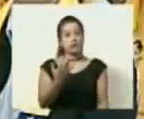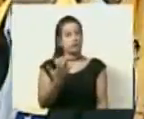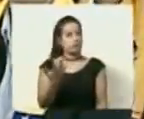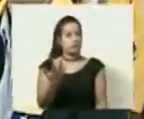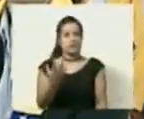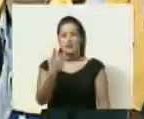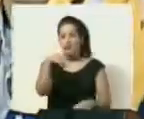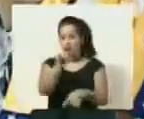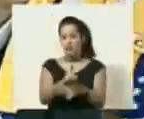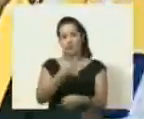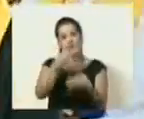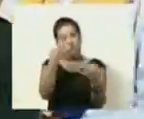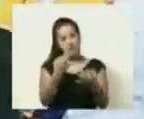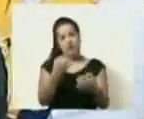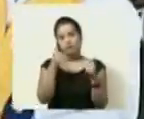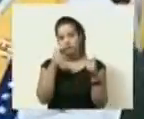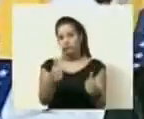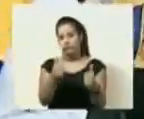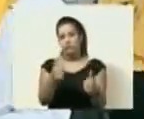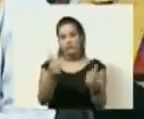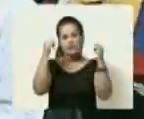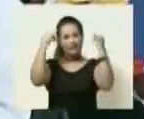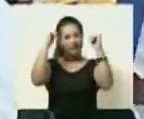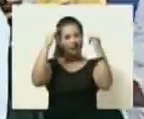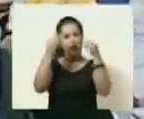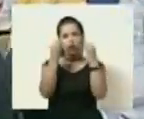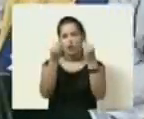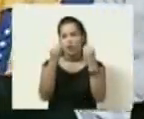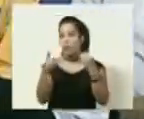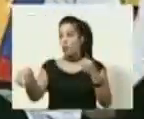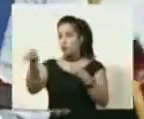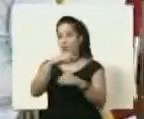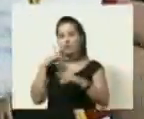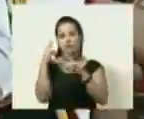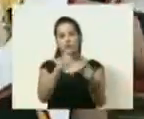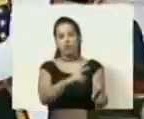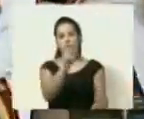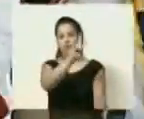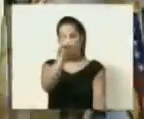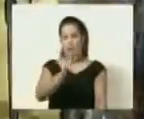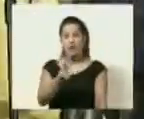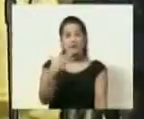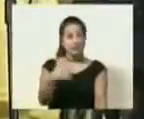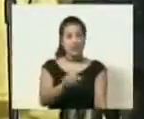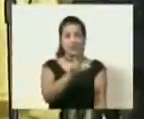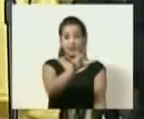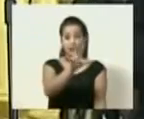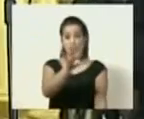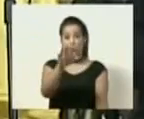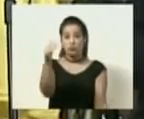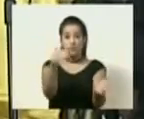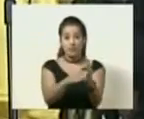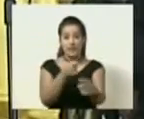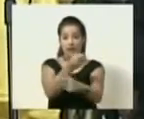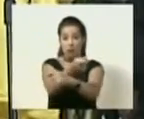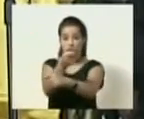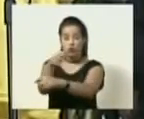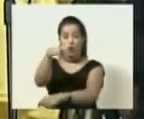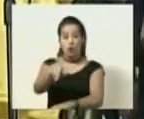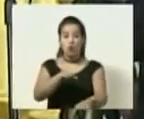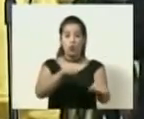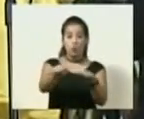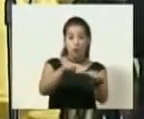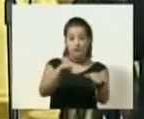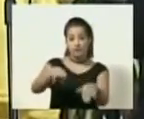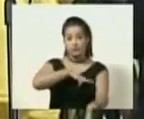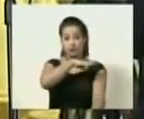mejor forma de celebrar que dándole resultados al país. 34.000 graduandos hoy jueves de